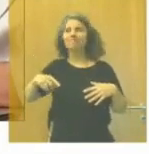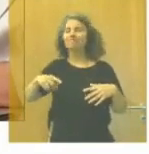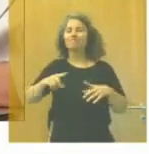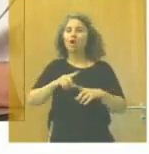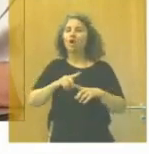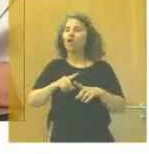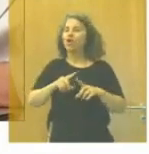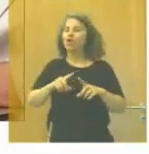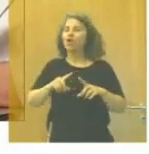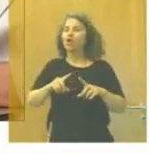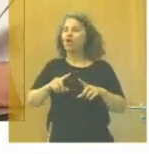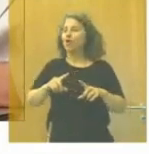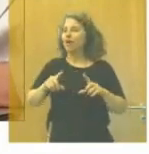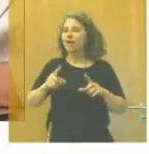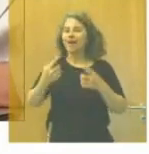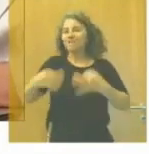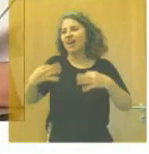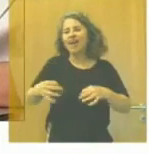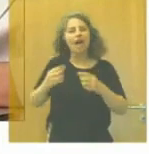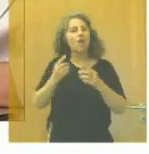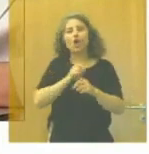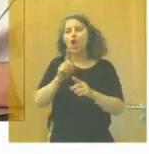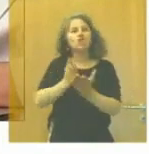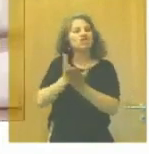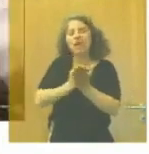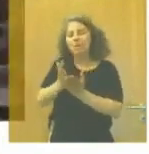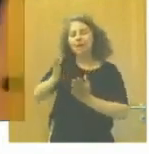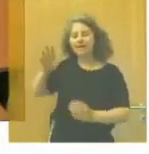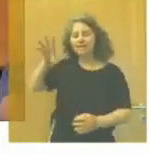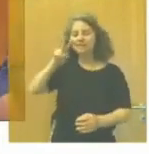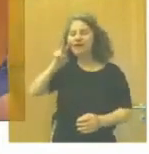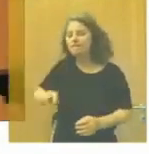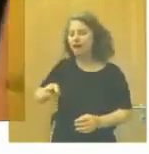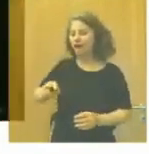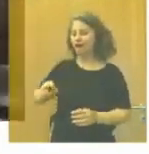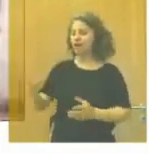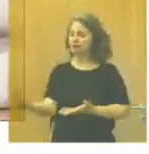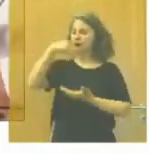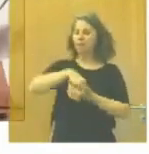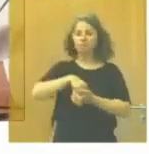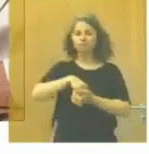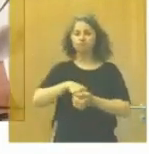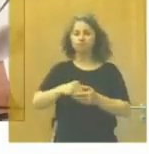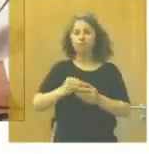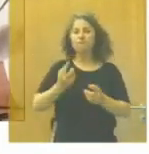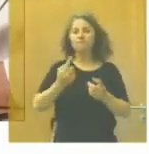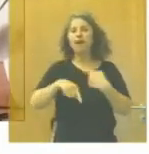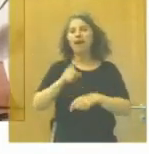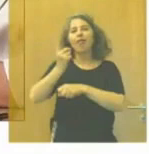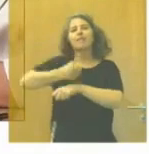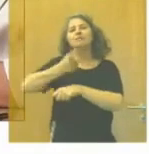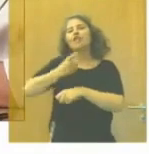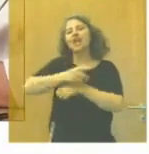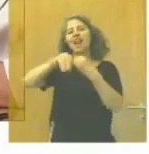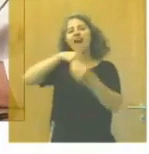no suficientemente legitimada como contribución a las decisiones familiares,